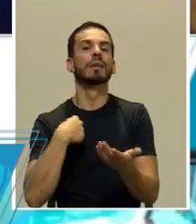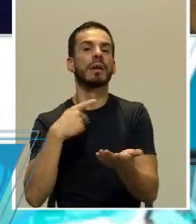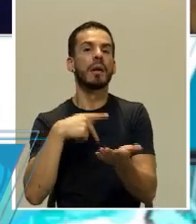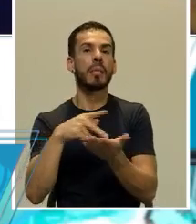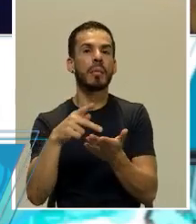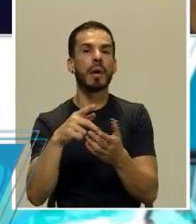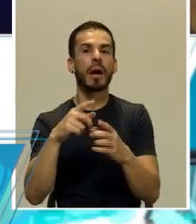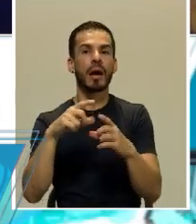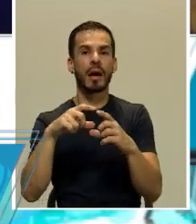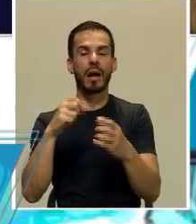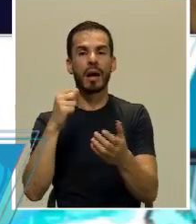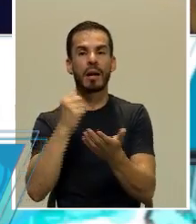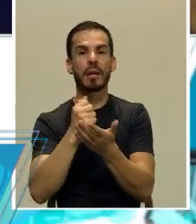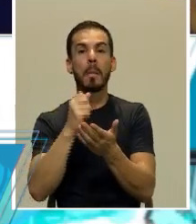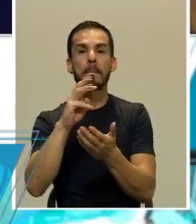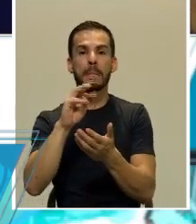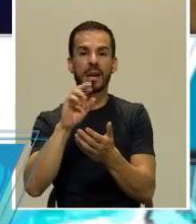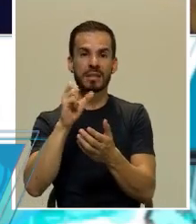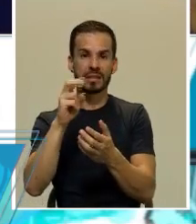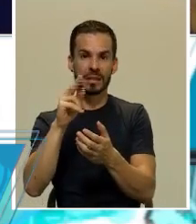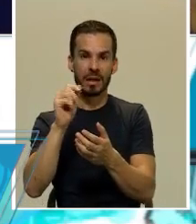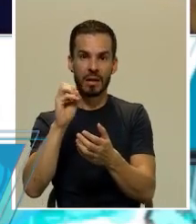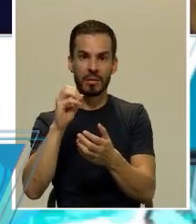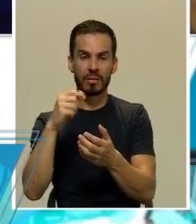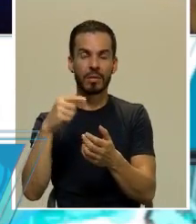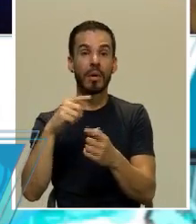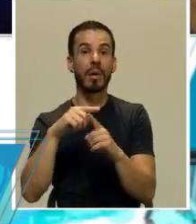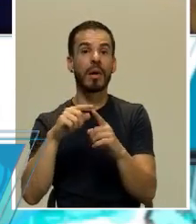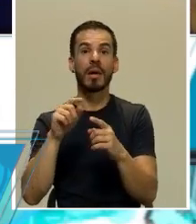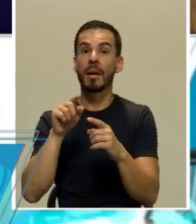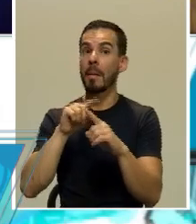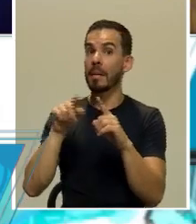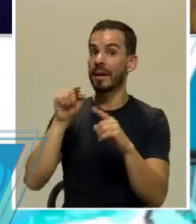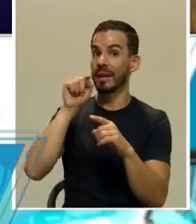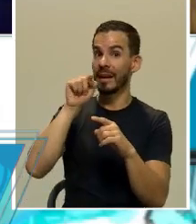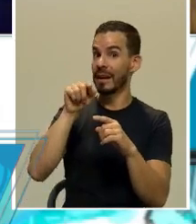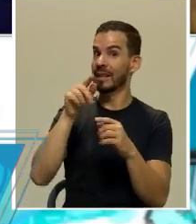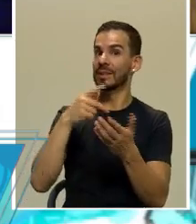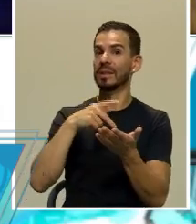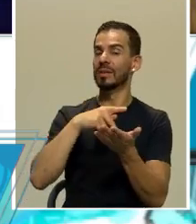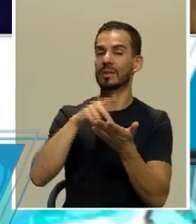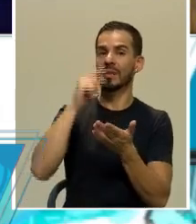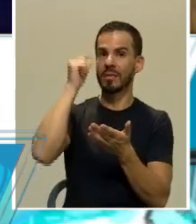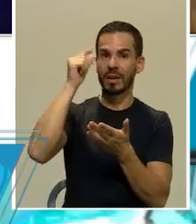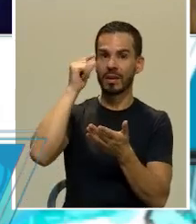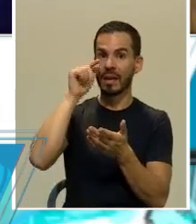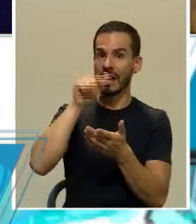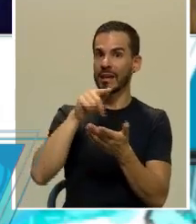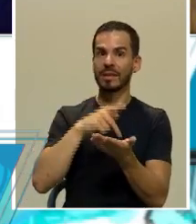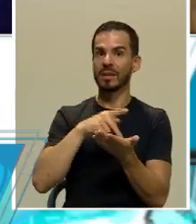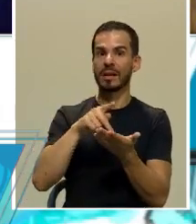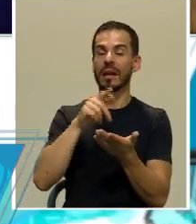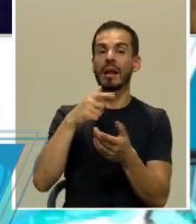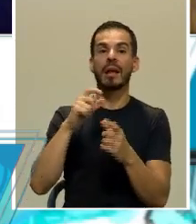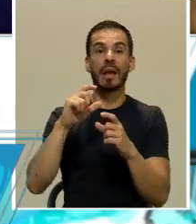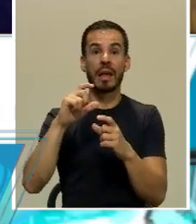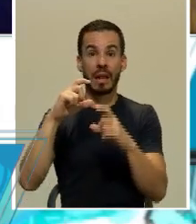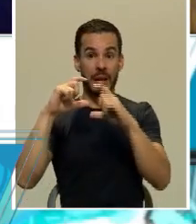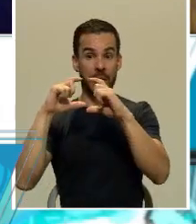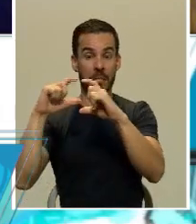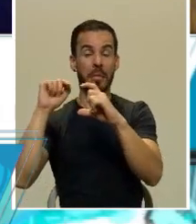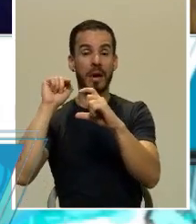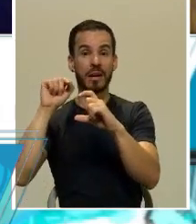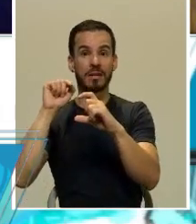que pagar el marchamo. Son frecuentes. Bueno, pero es que ese no es el subsidio. Ese no es un subsidio. El